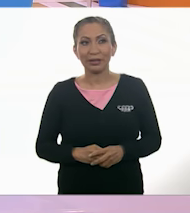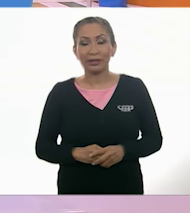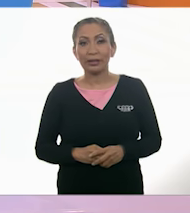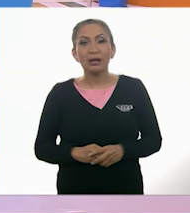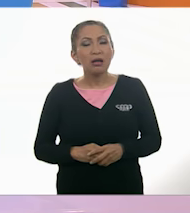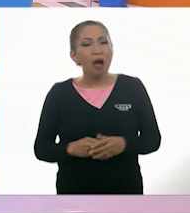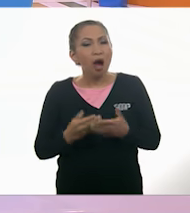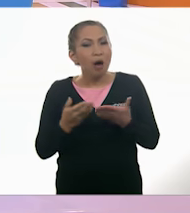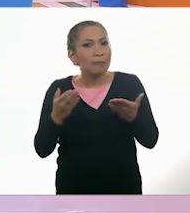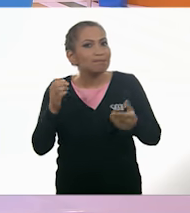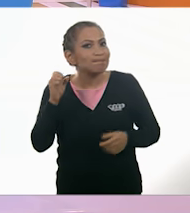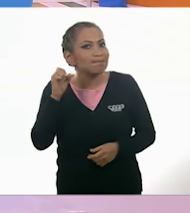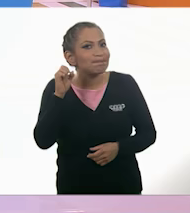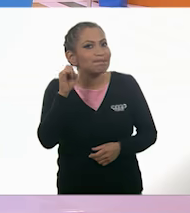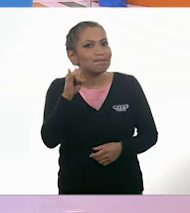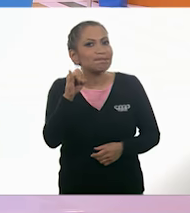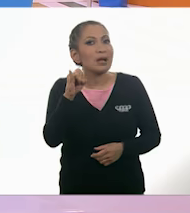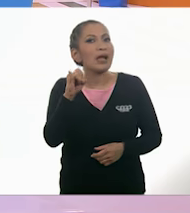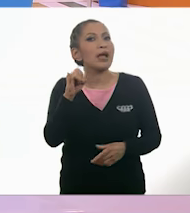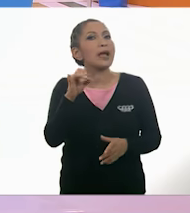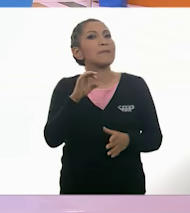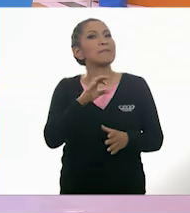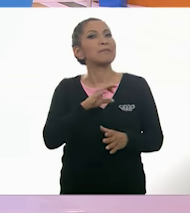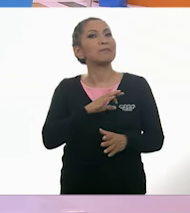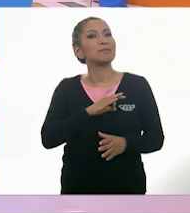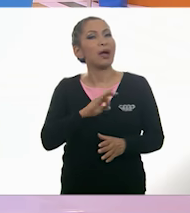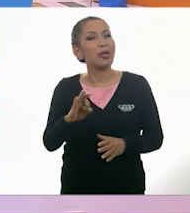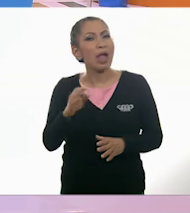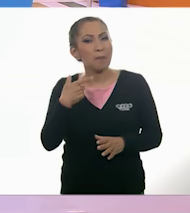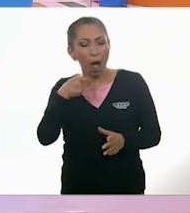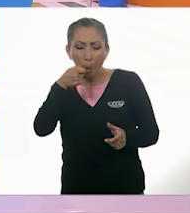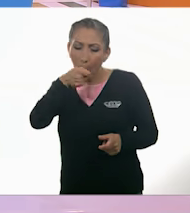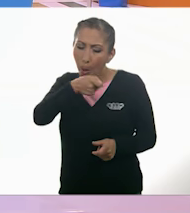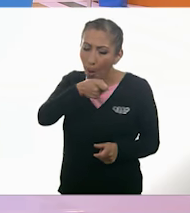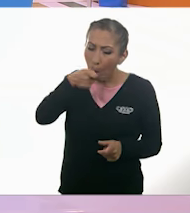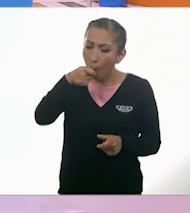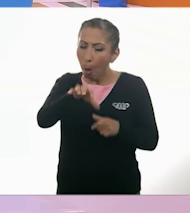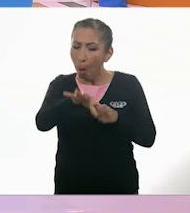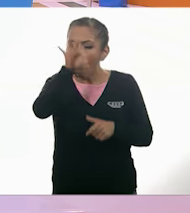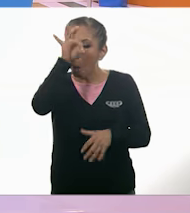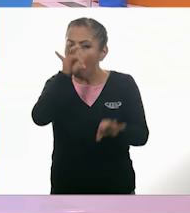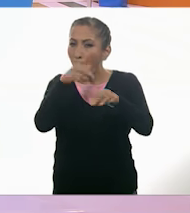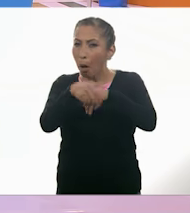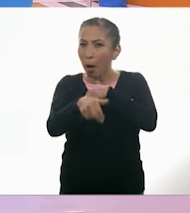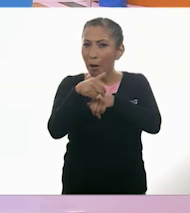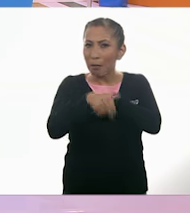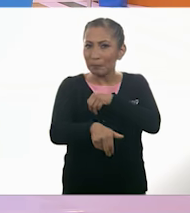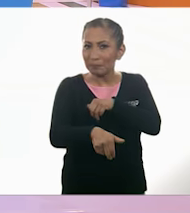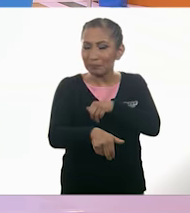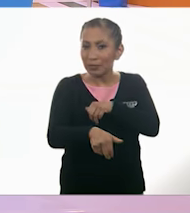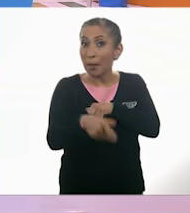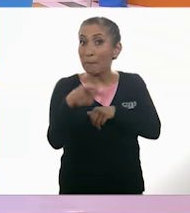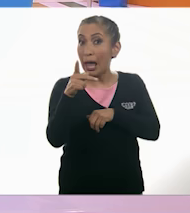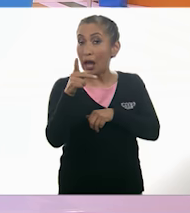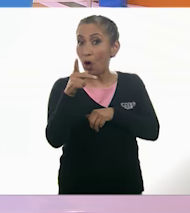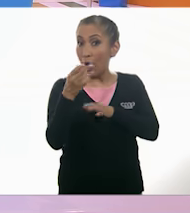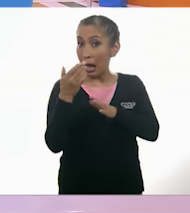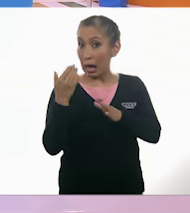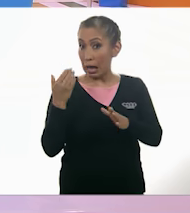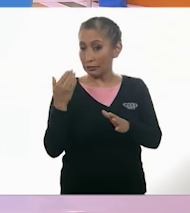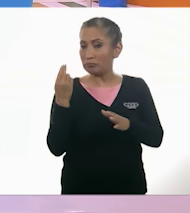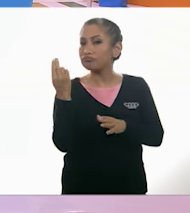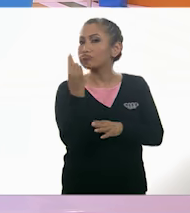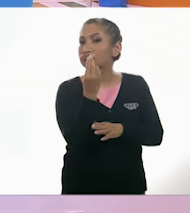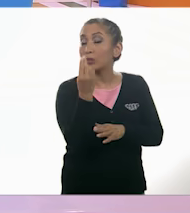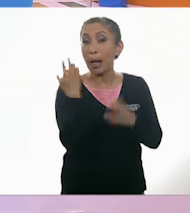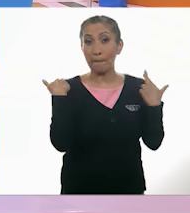Y ahora sí, vamos a poder ser detectives numéricos. Pero para eso,